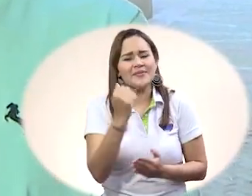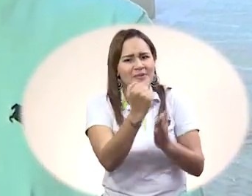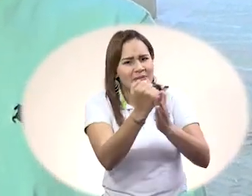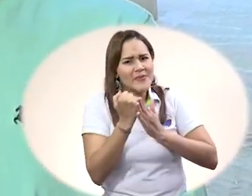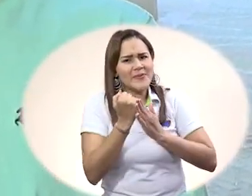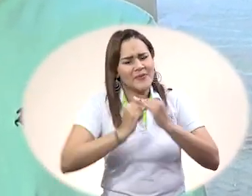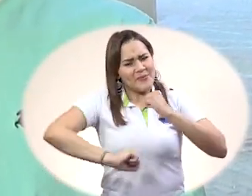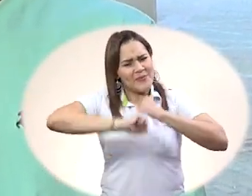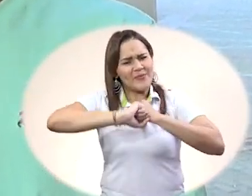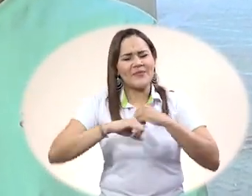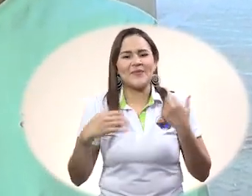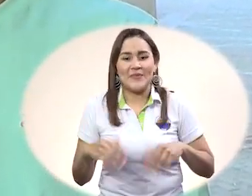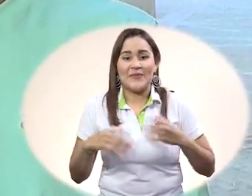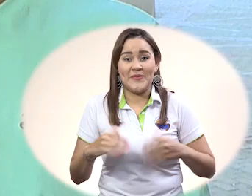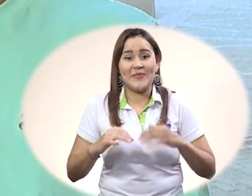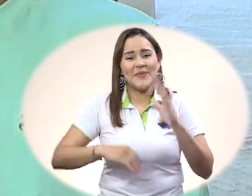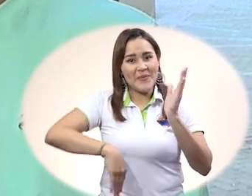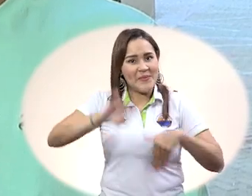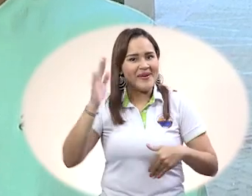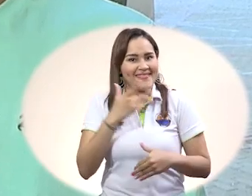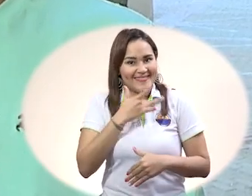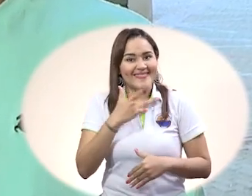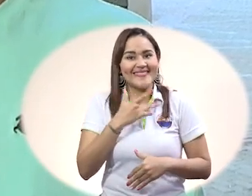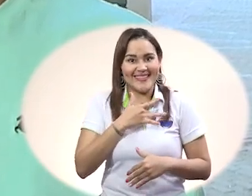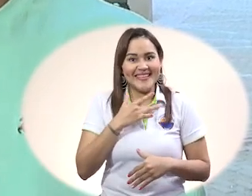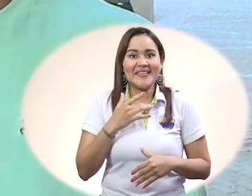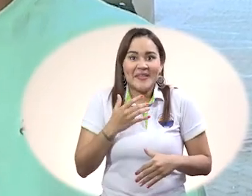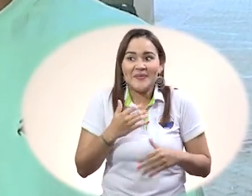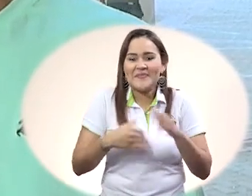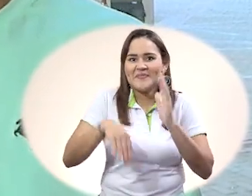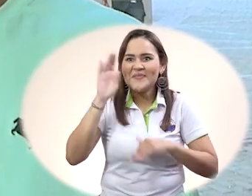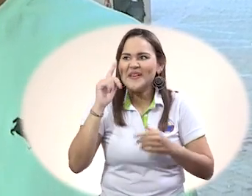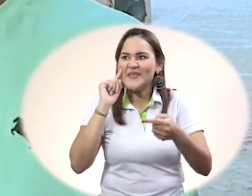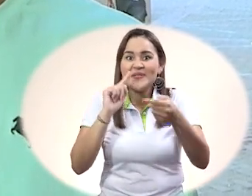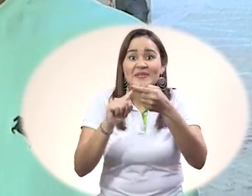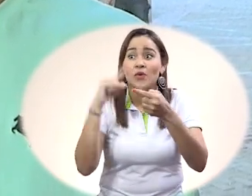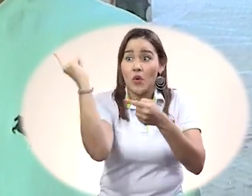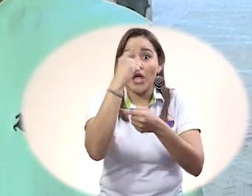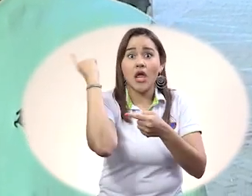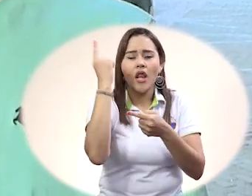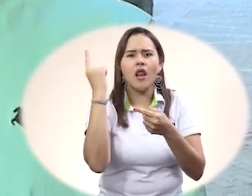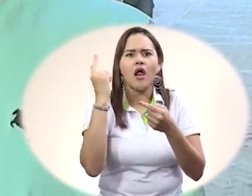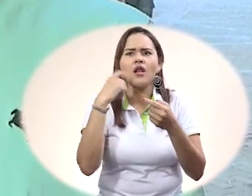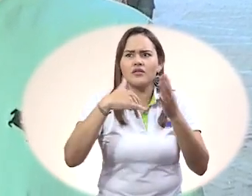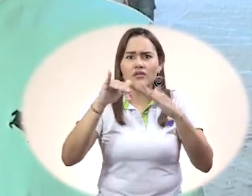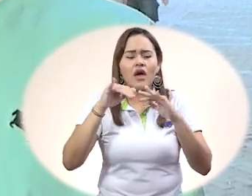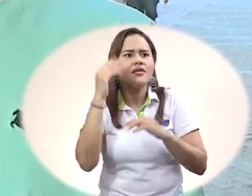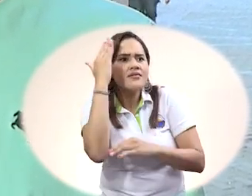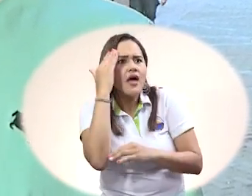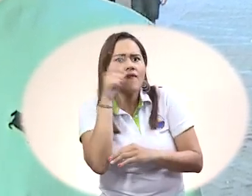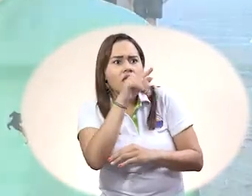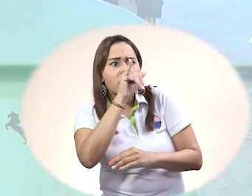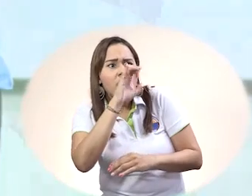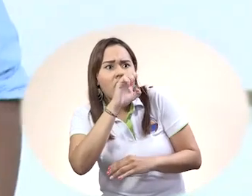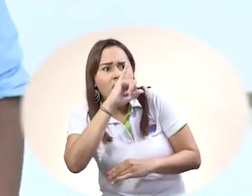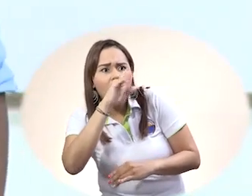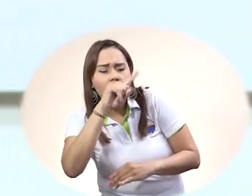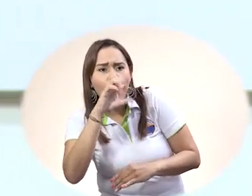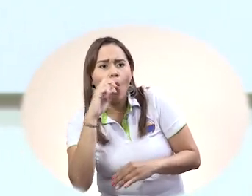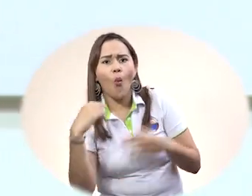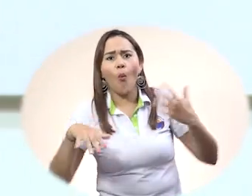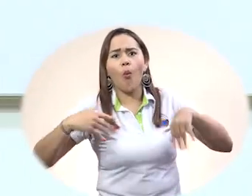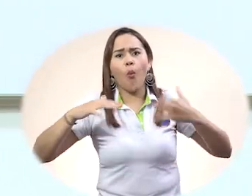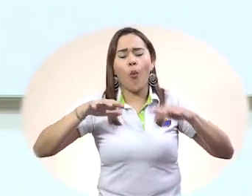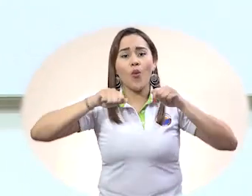ahora la relación de tres personas ya con relación a los idiomas se ha extendido mucho y esto es una gran oportunidad que